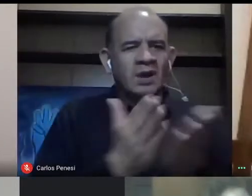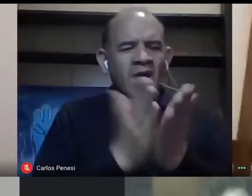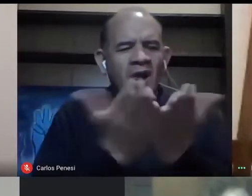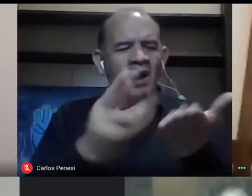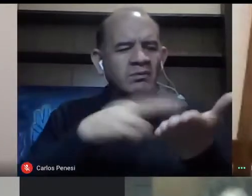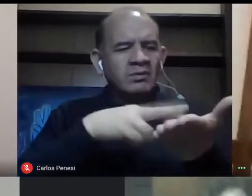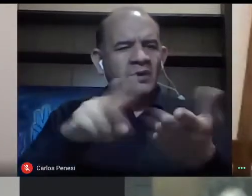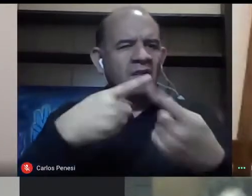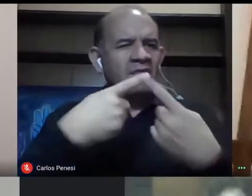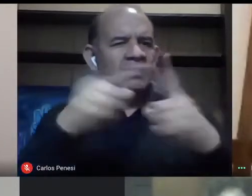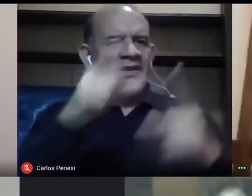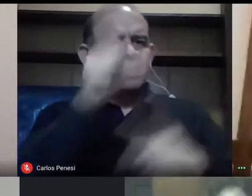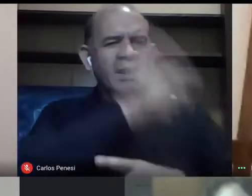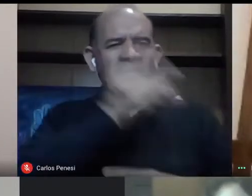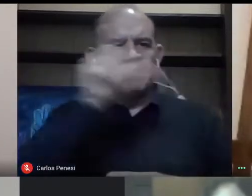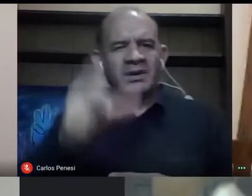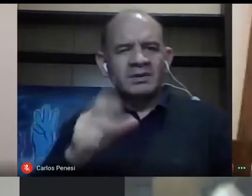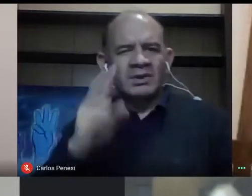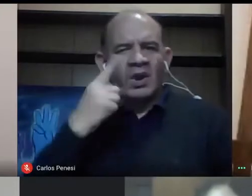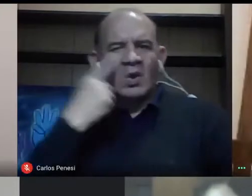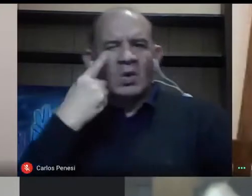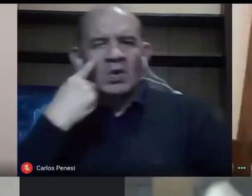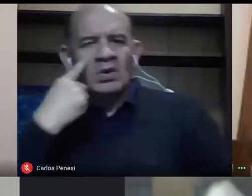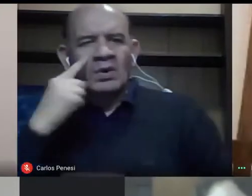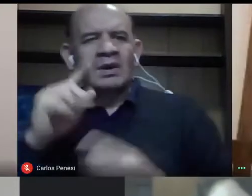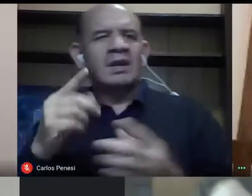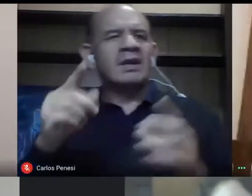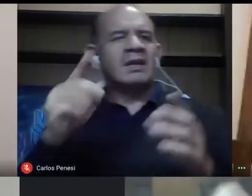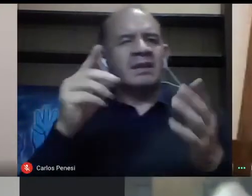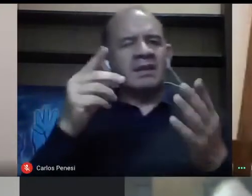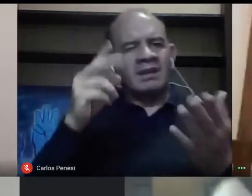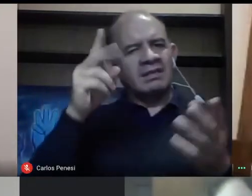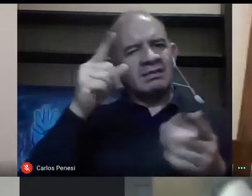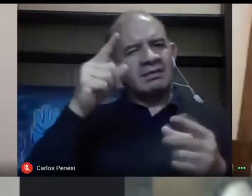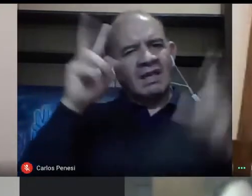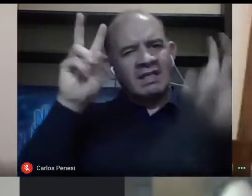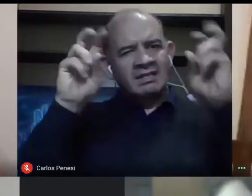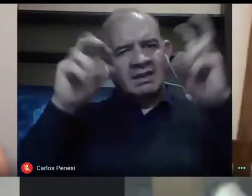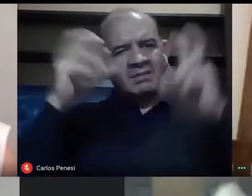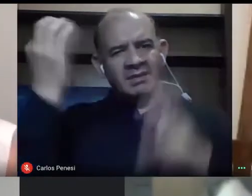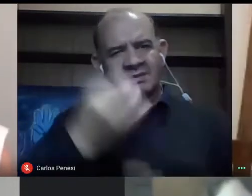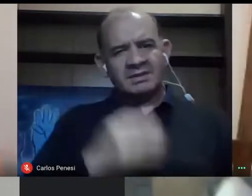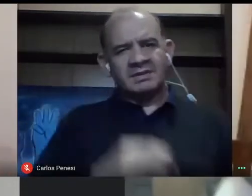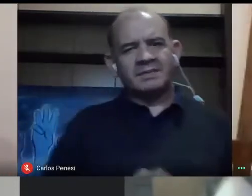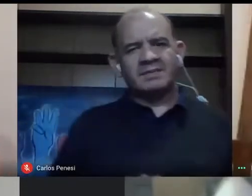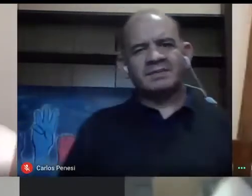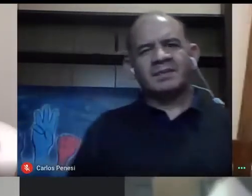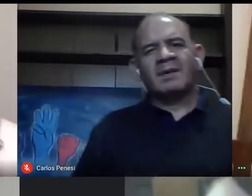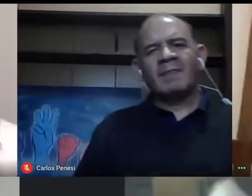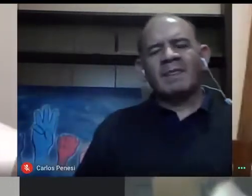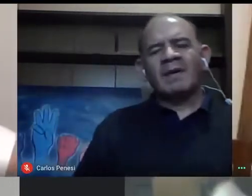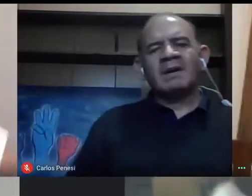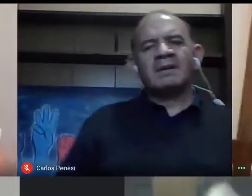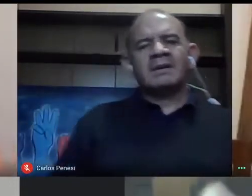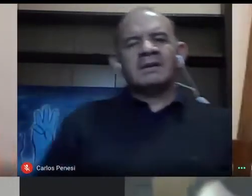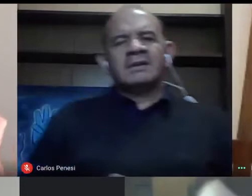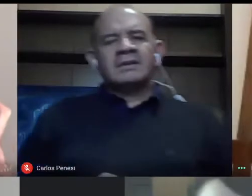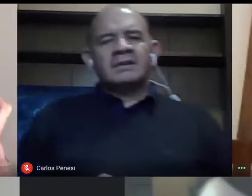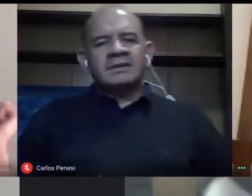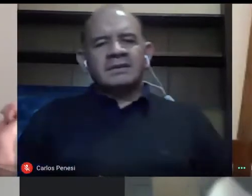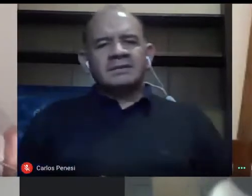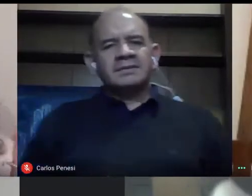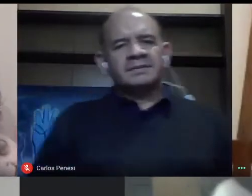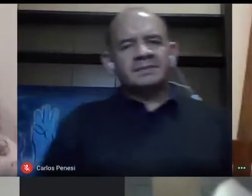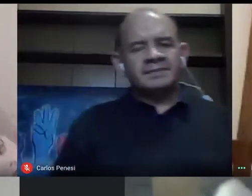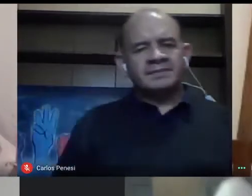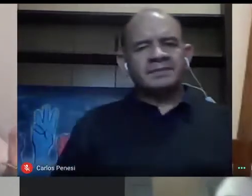para llegar a toda la diversidad de usuarios. Bien, Pablo, bueno, muchas gracias. Nos queda un minuto, así que te digo la última pregunta que,